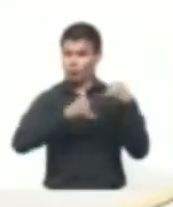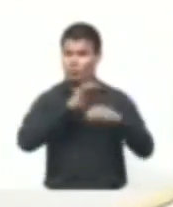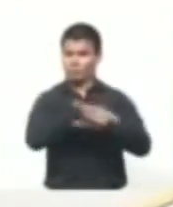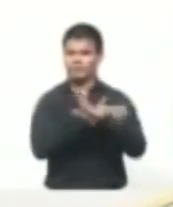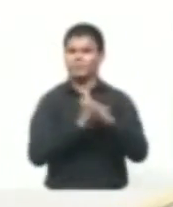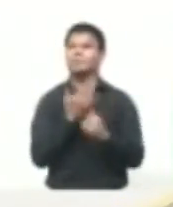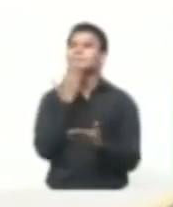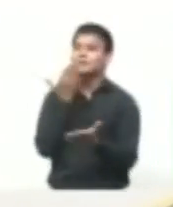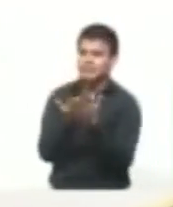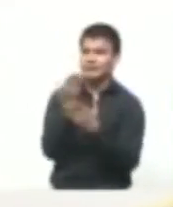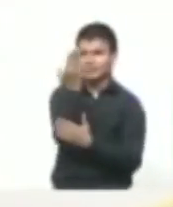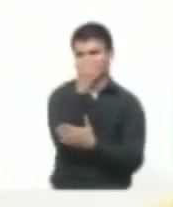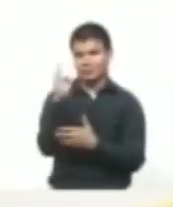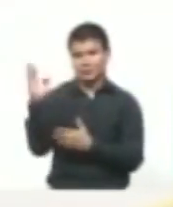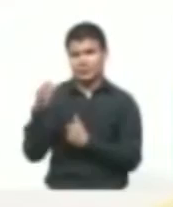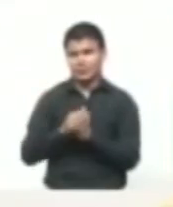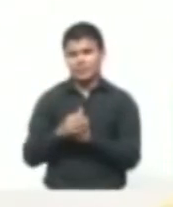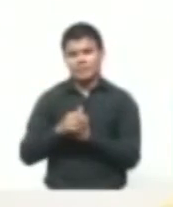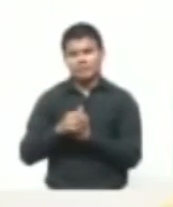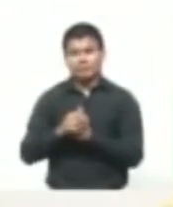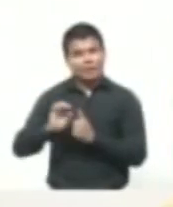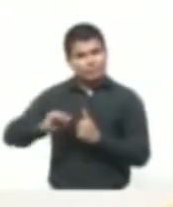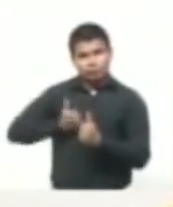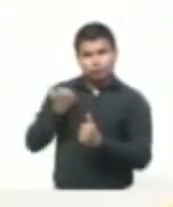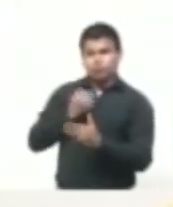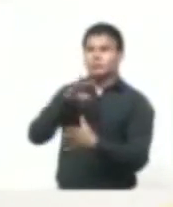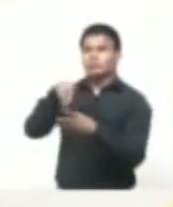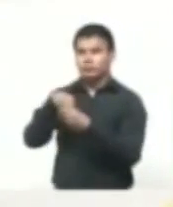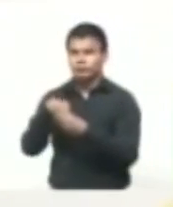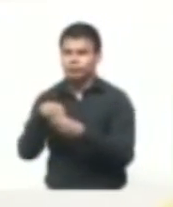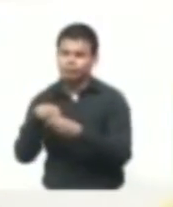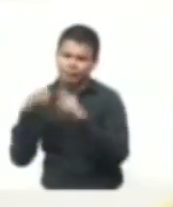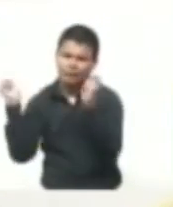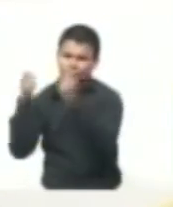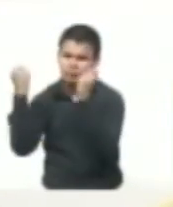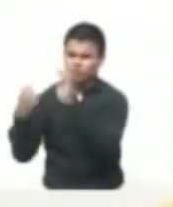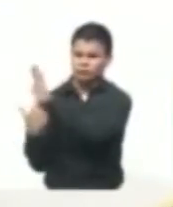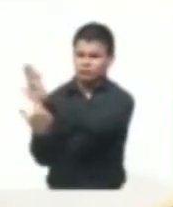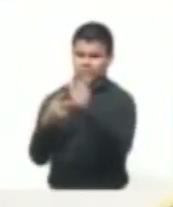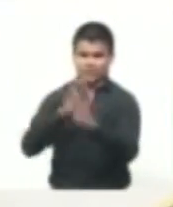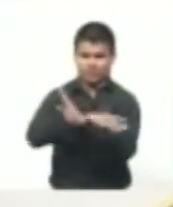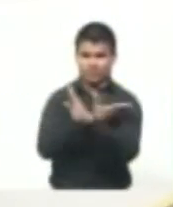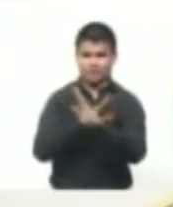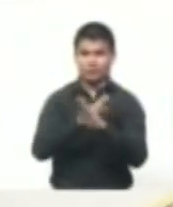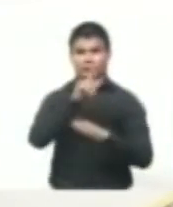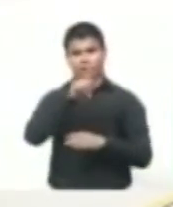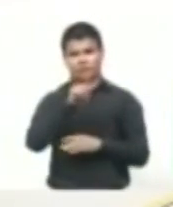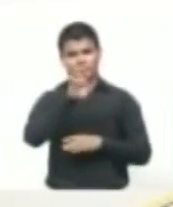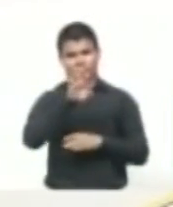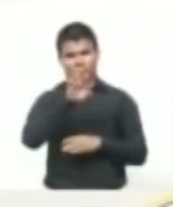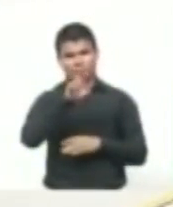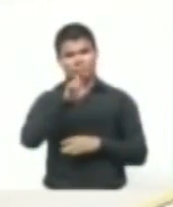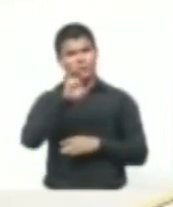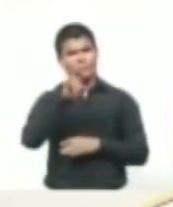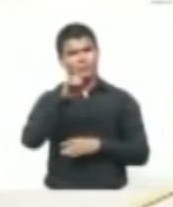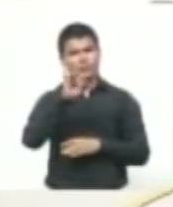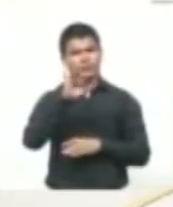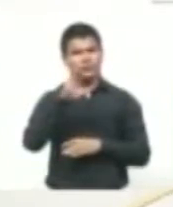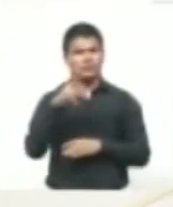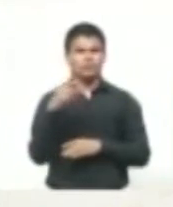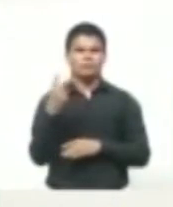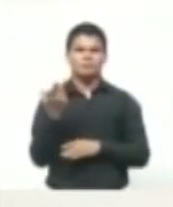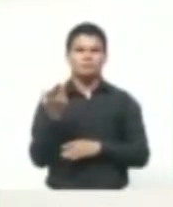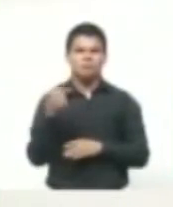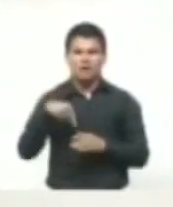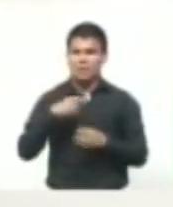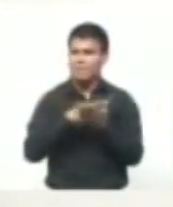por la oportunidad que me han dado para brindarme todos ustedes. Sí, Freddy Acosta es un proyecto ya desde 2008.